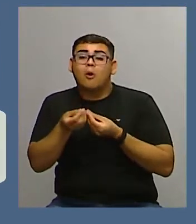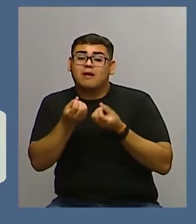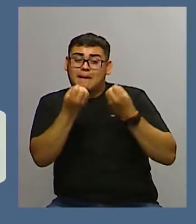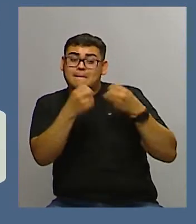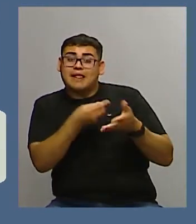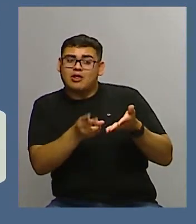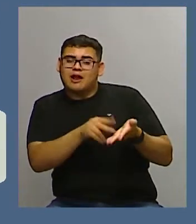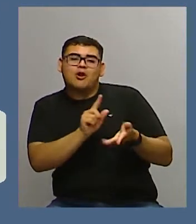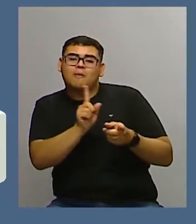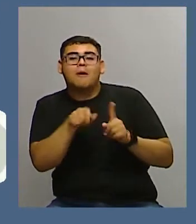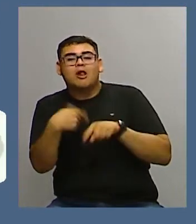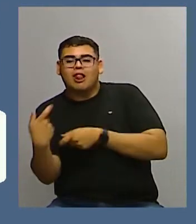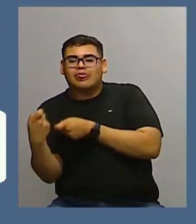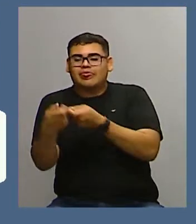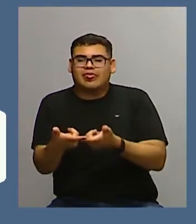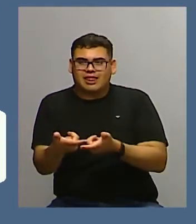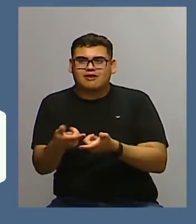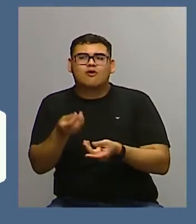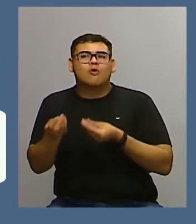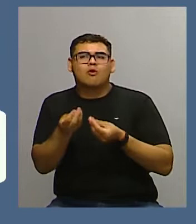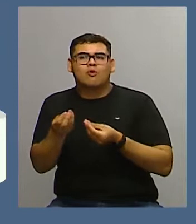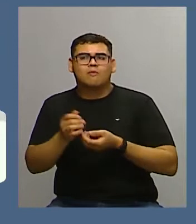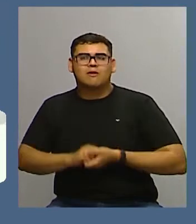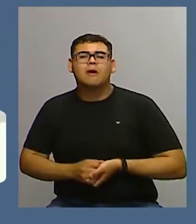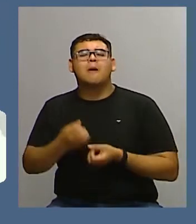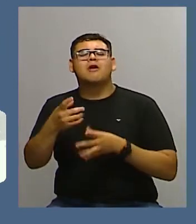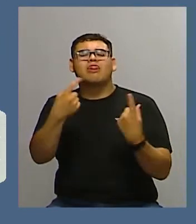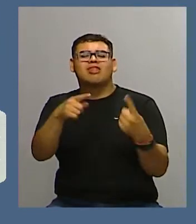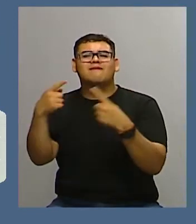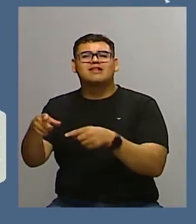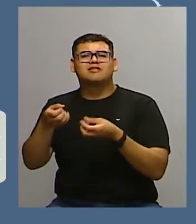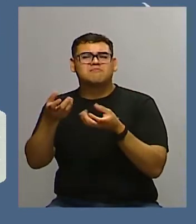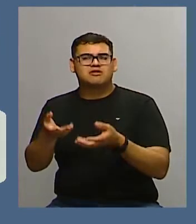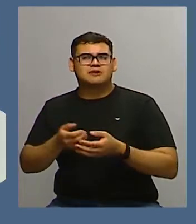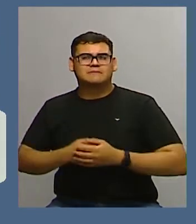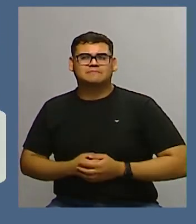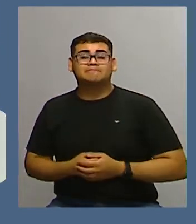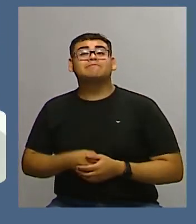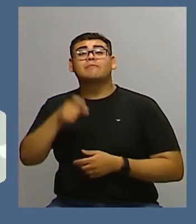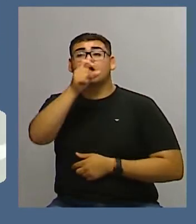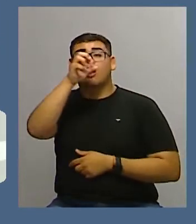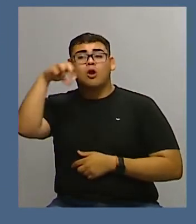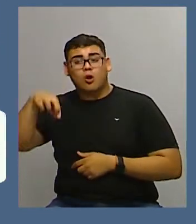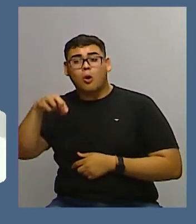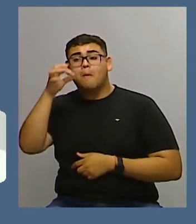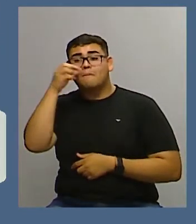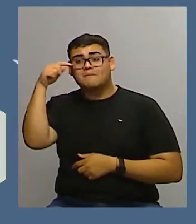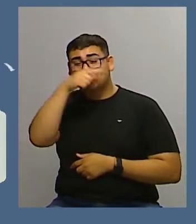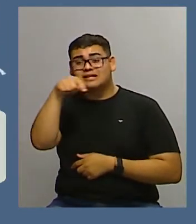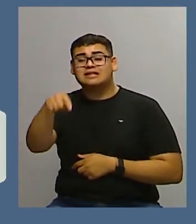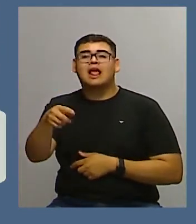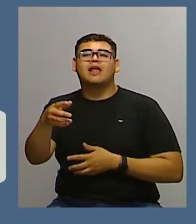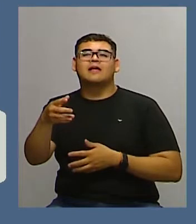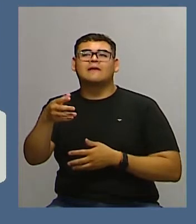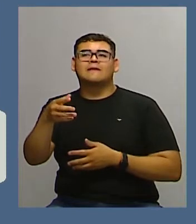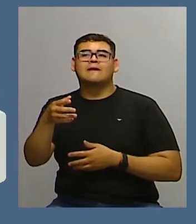daño real, concreto. ¿Por qué esta diferenciación? Porque las COP definieron dos